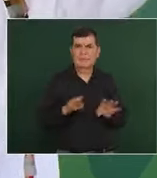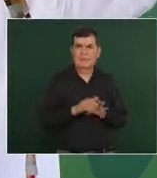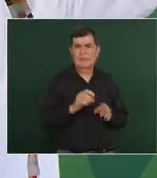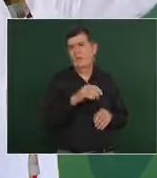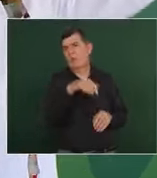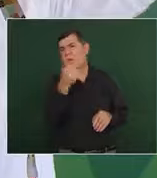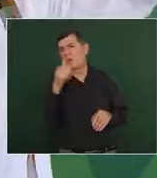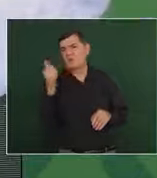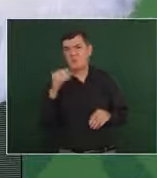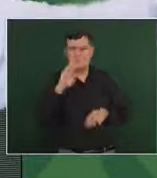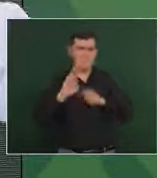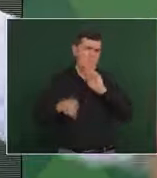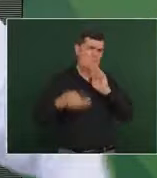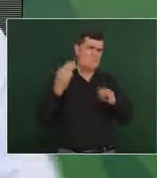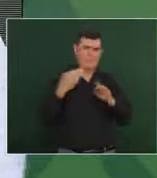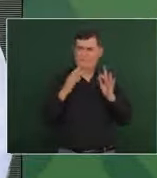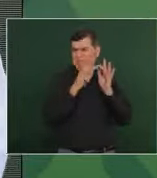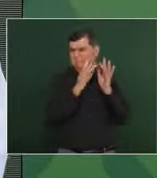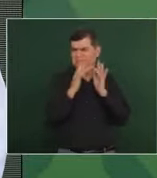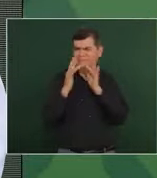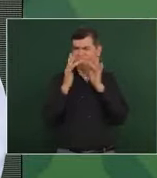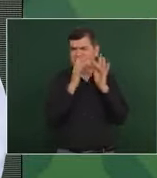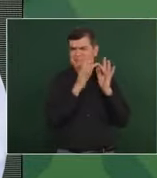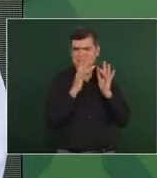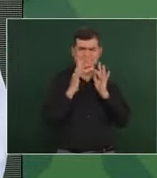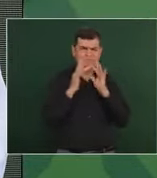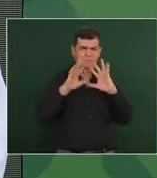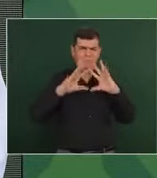medios a nivel mundial.